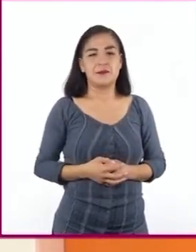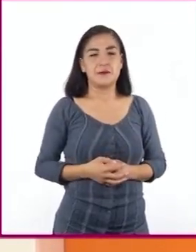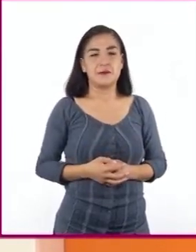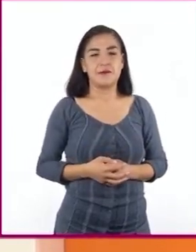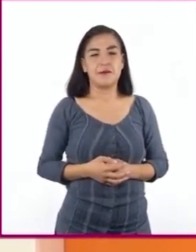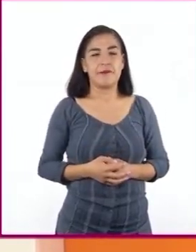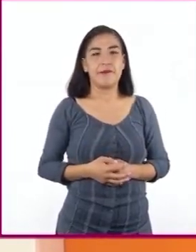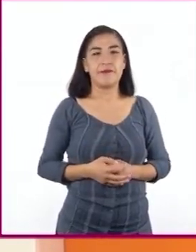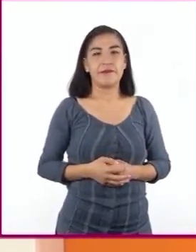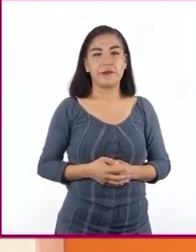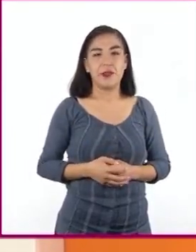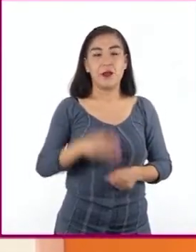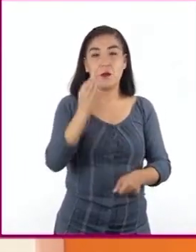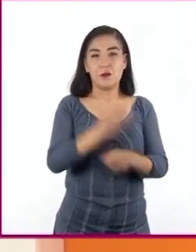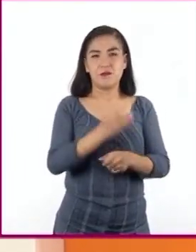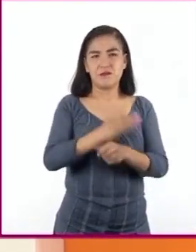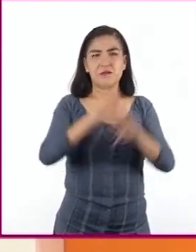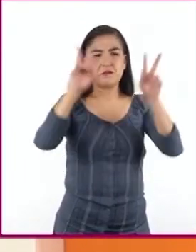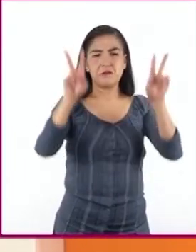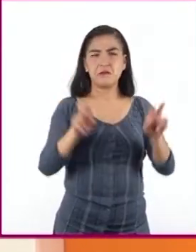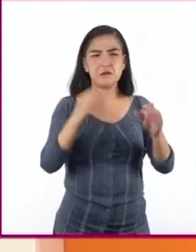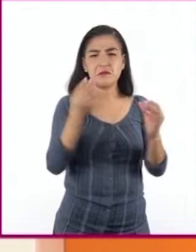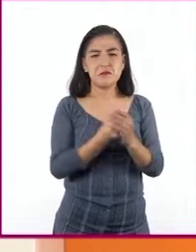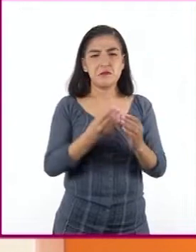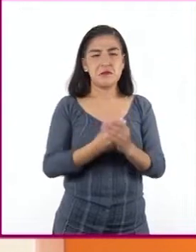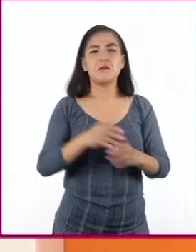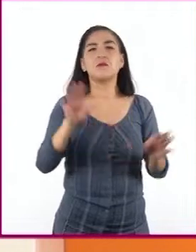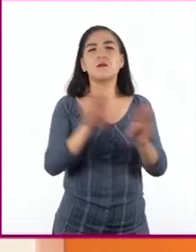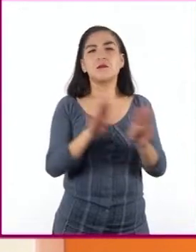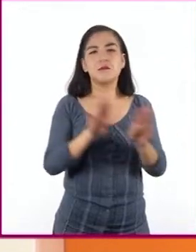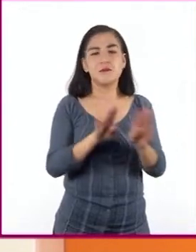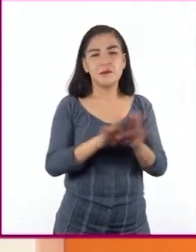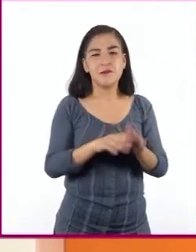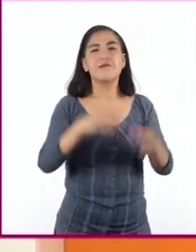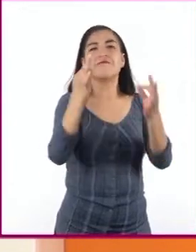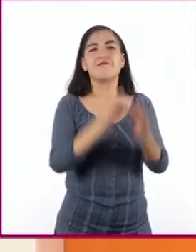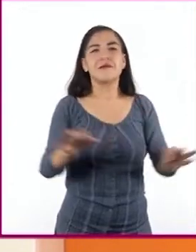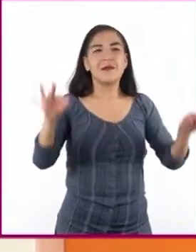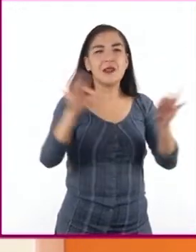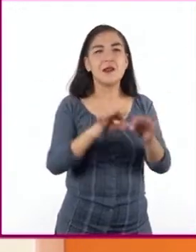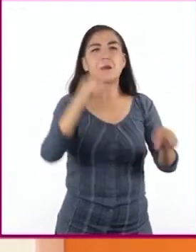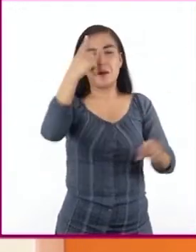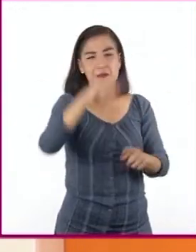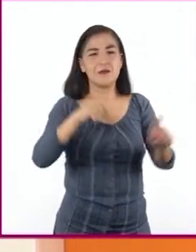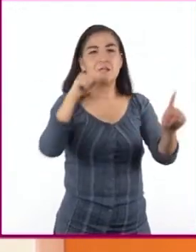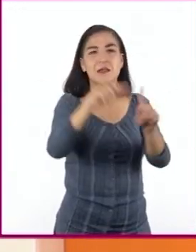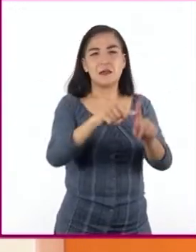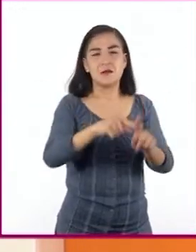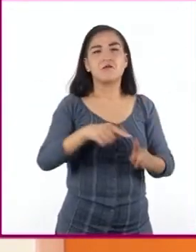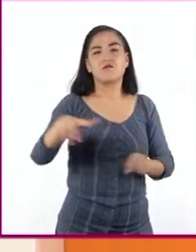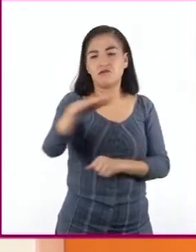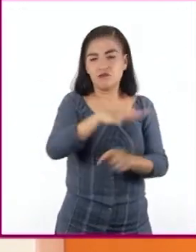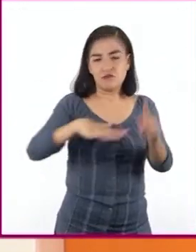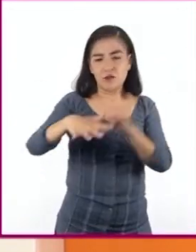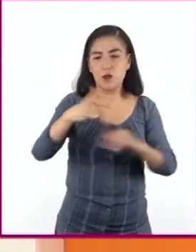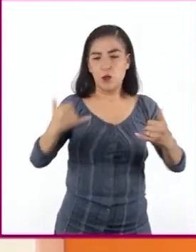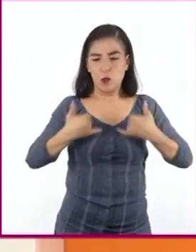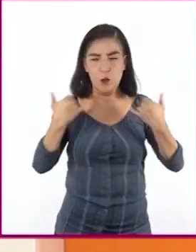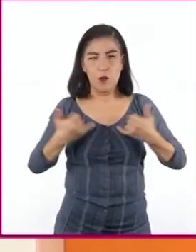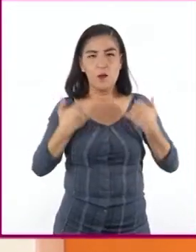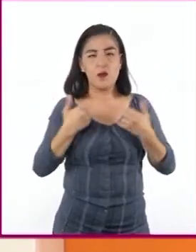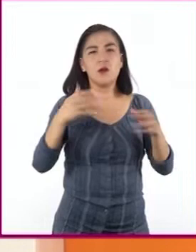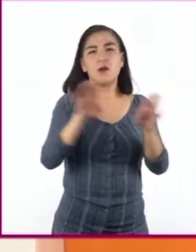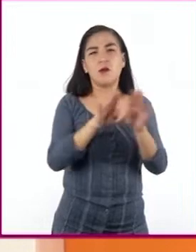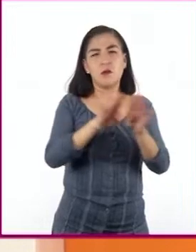En esta sesión analizaremos la importancia de favorecer en las y los adolescentes una